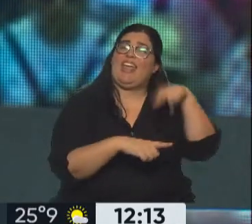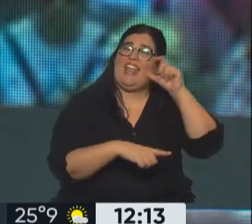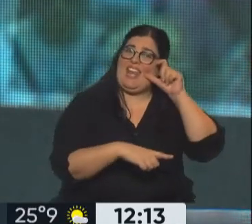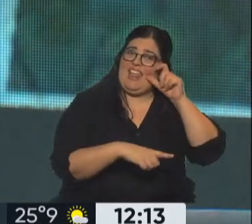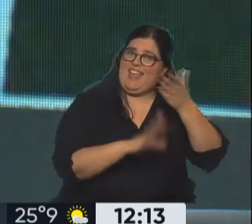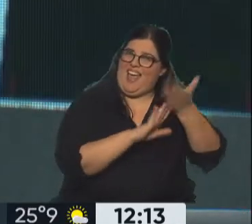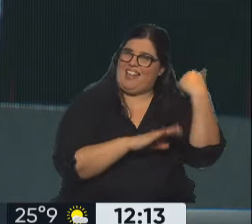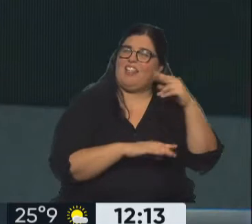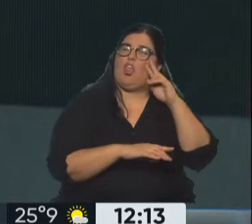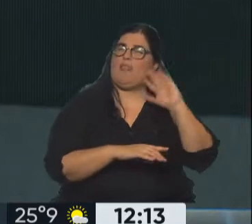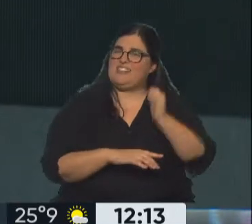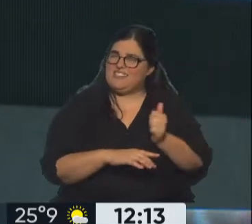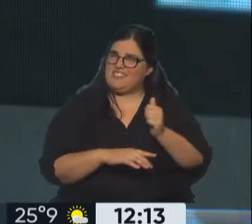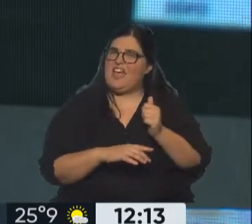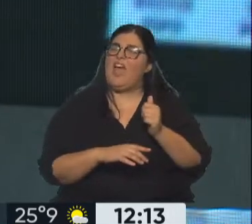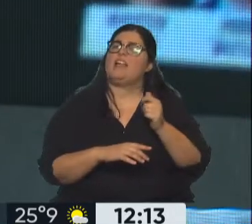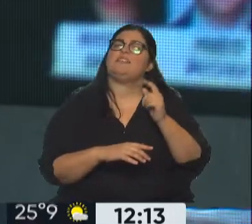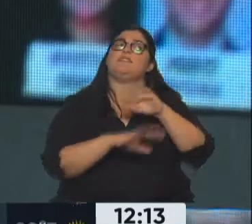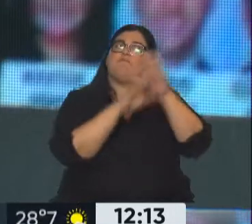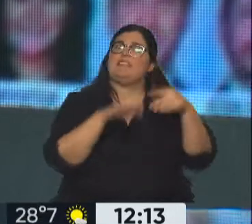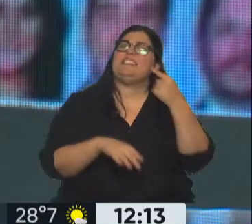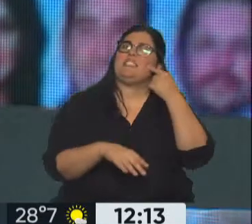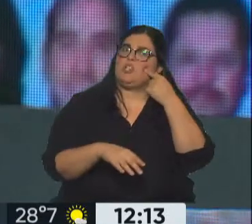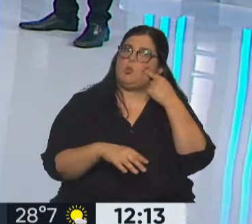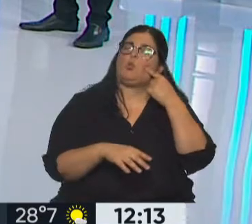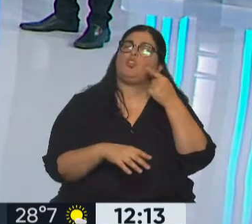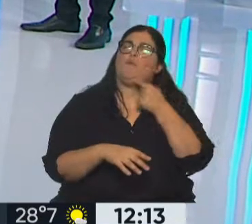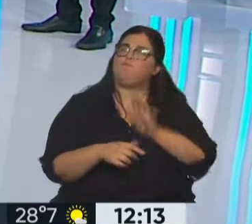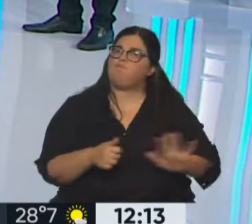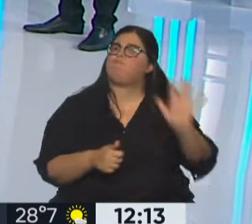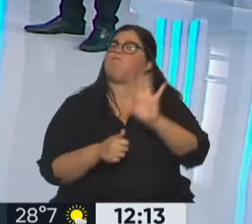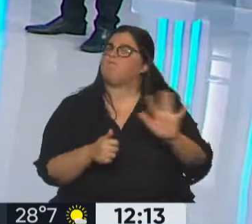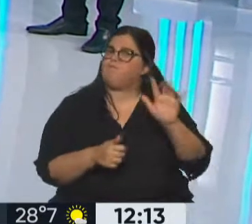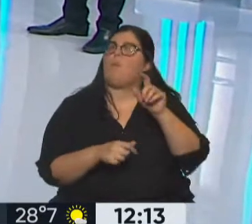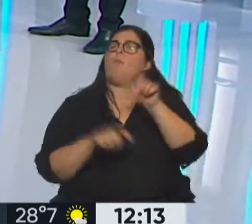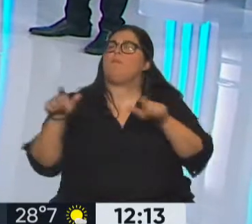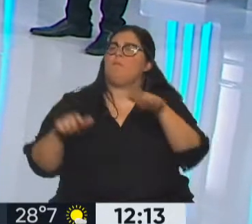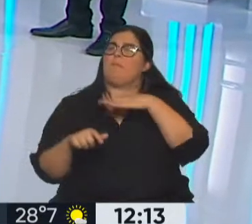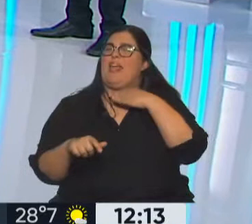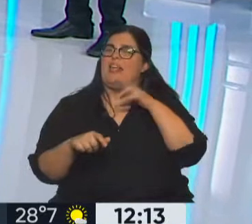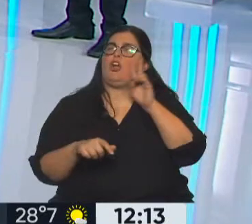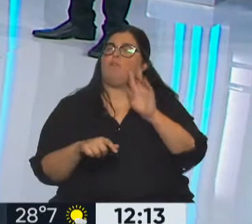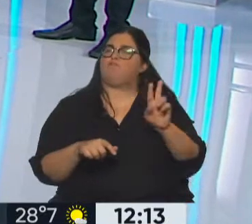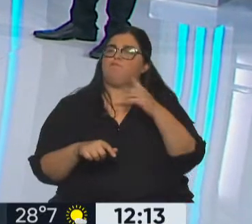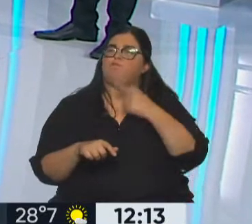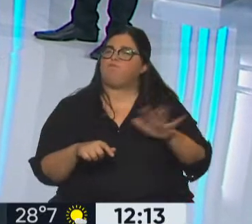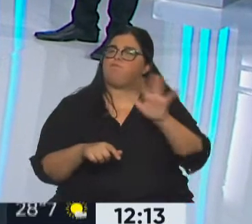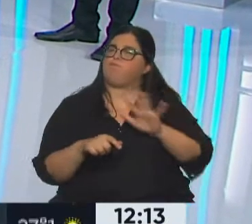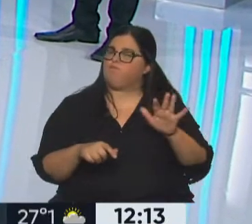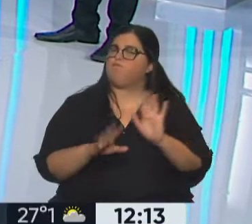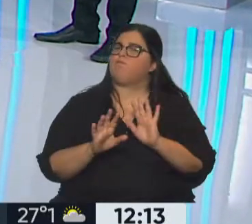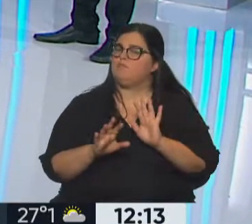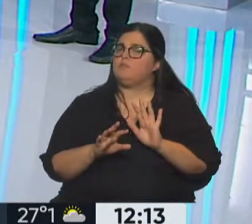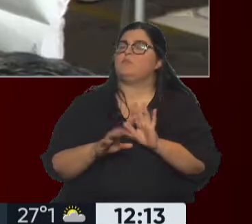perdió con Calderón. Bueno, es un instituto bastante cuestionado el INE dentro de México y sobre todo dentro de la esfera de lo que